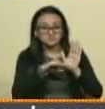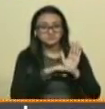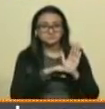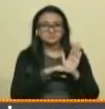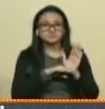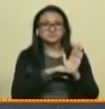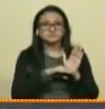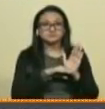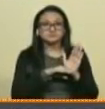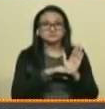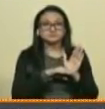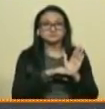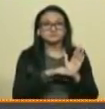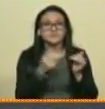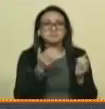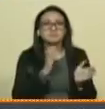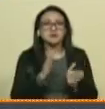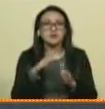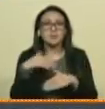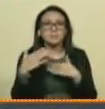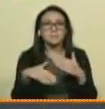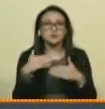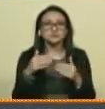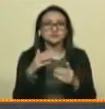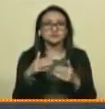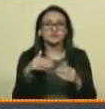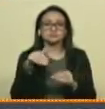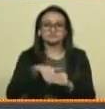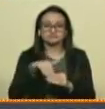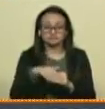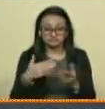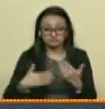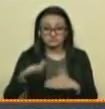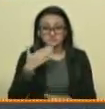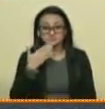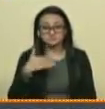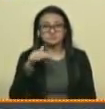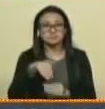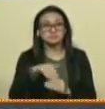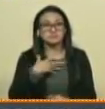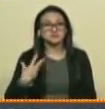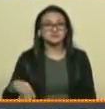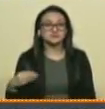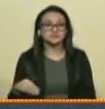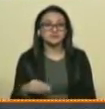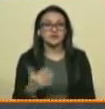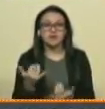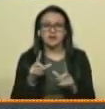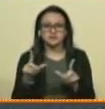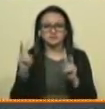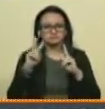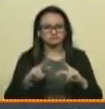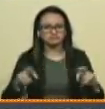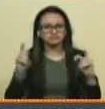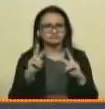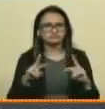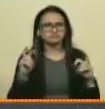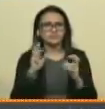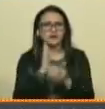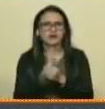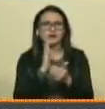a través del cual se va a planificar el proceso electoral de estas elecciones presidenciales. Ya ellos han auditado este registro